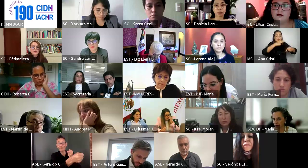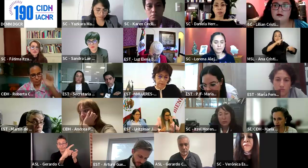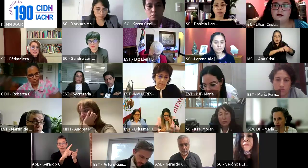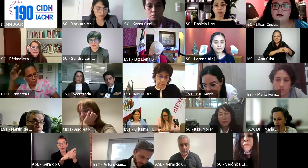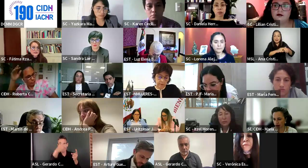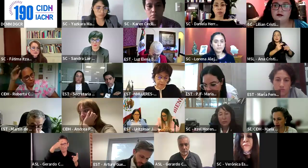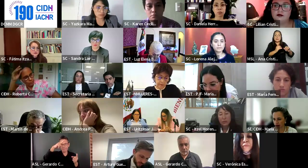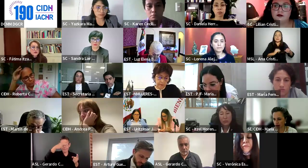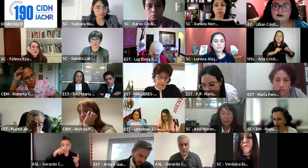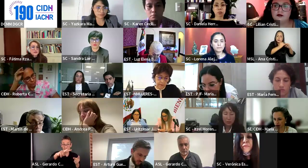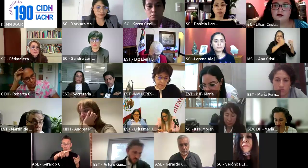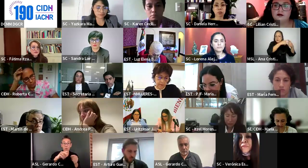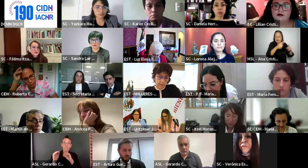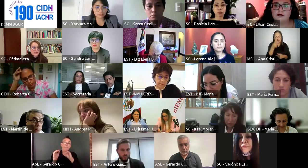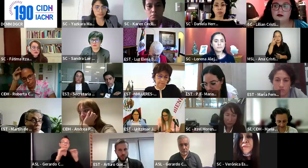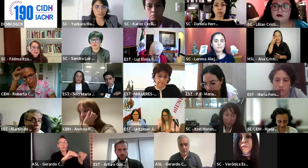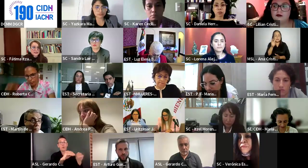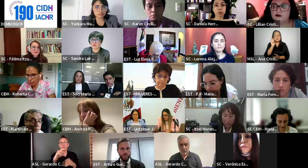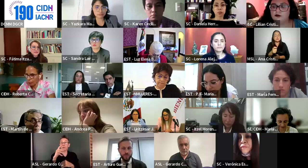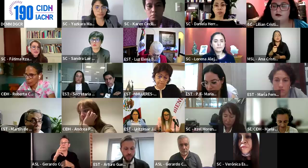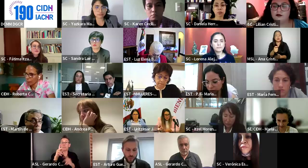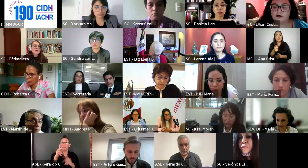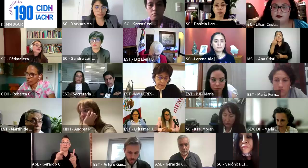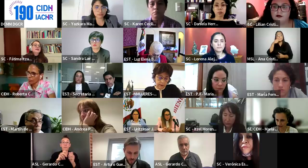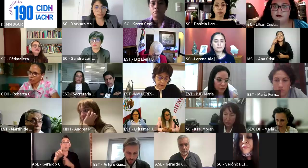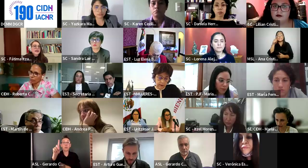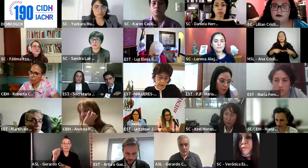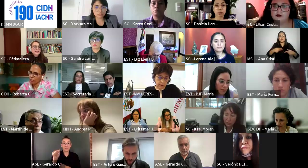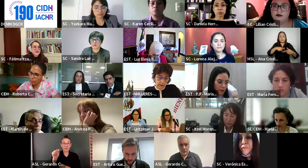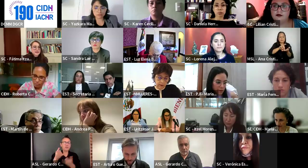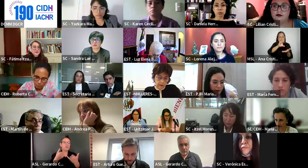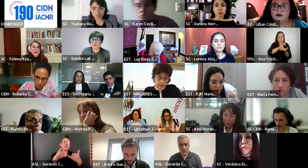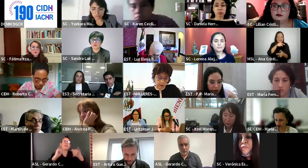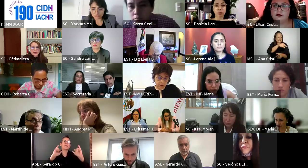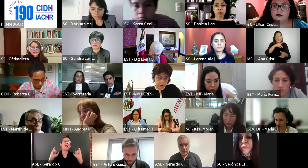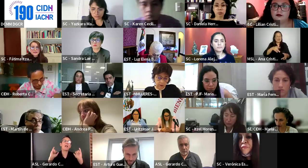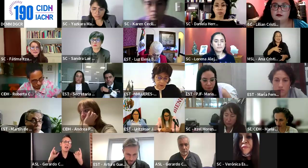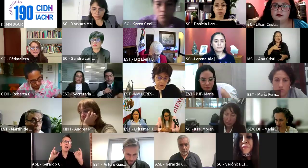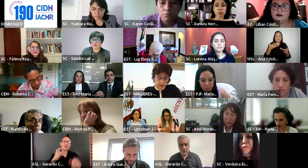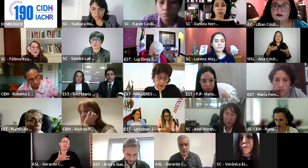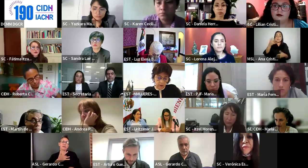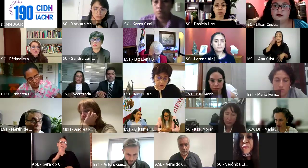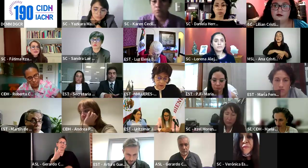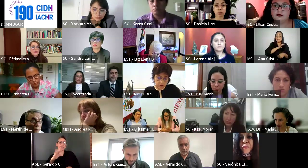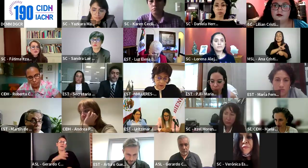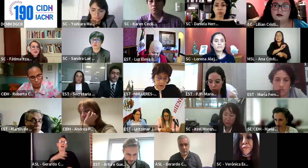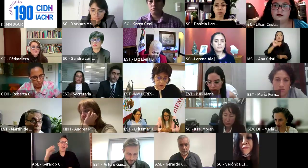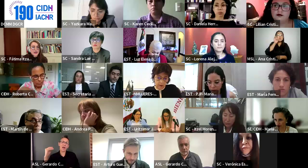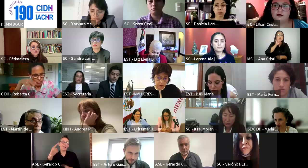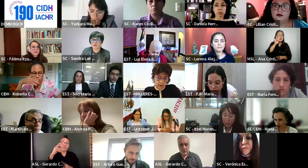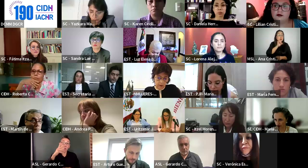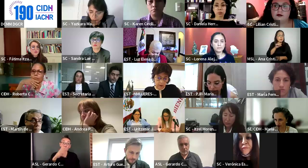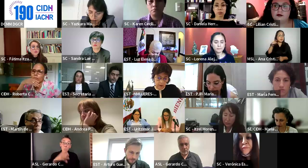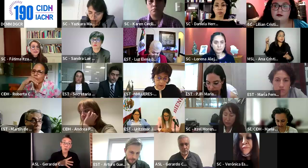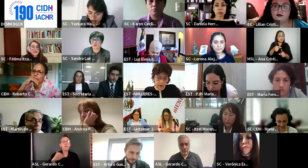La institucionalización contra personas con discapacidad y especialmente para mujeres sigue siendo